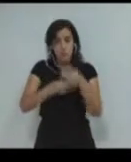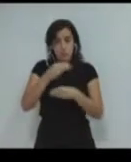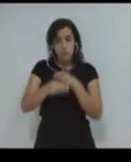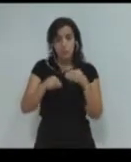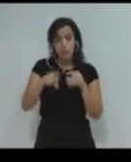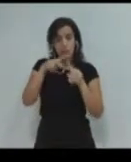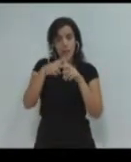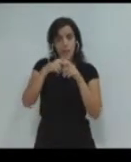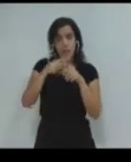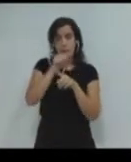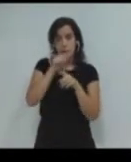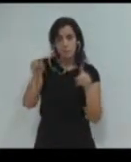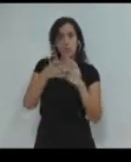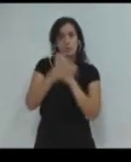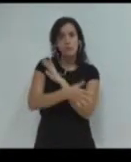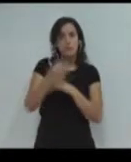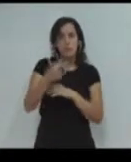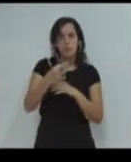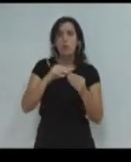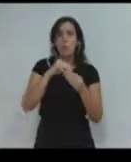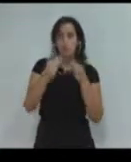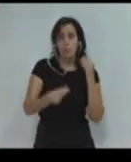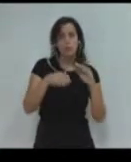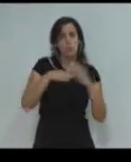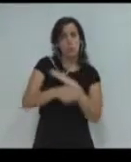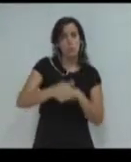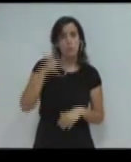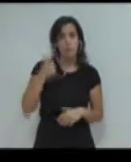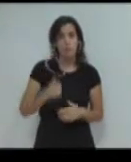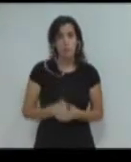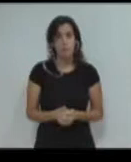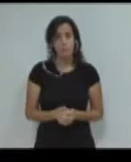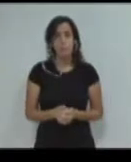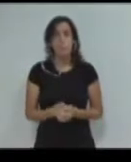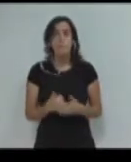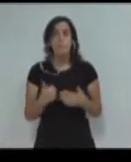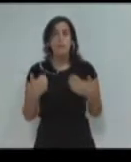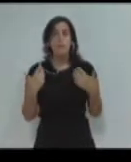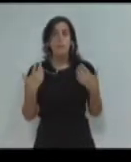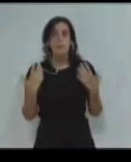simples herramientas estás haciendo que ese documento sea más accesible. Ahora bien,